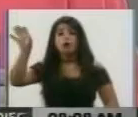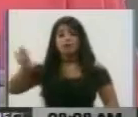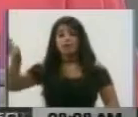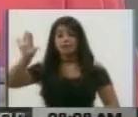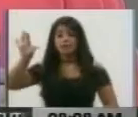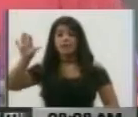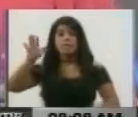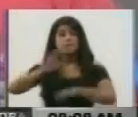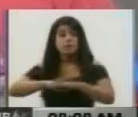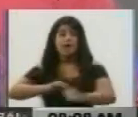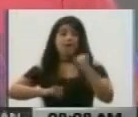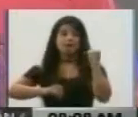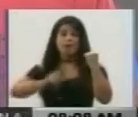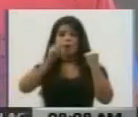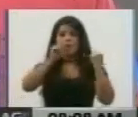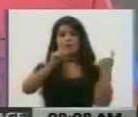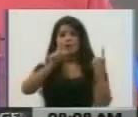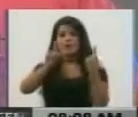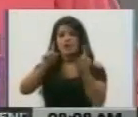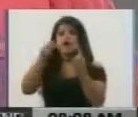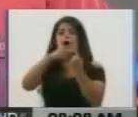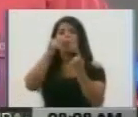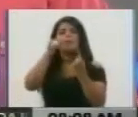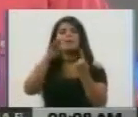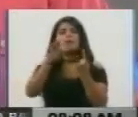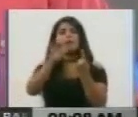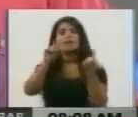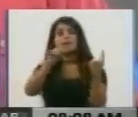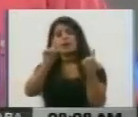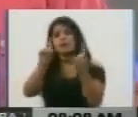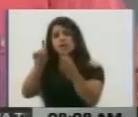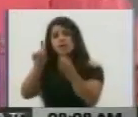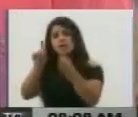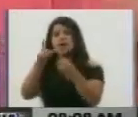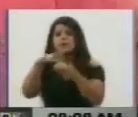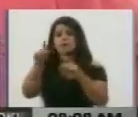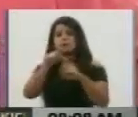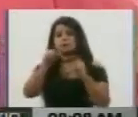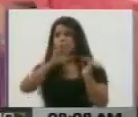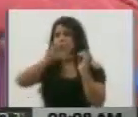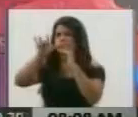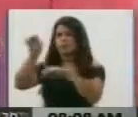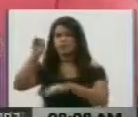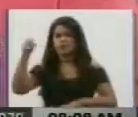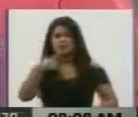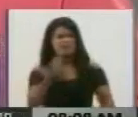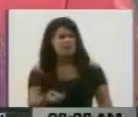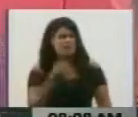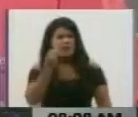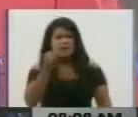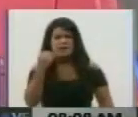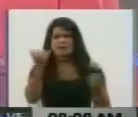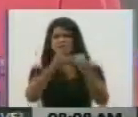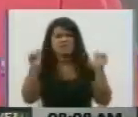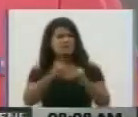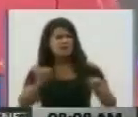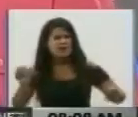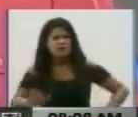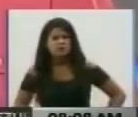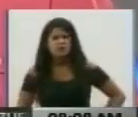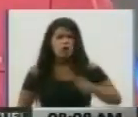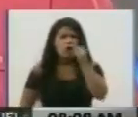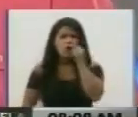Boves. Claro, en medio de la emigración a Oriente tú te hubieras parado y hubieras dicho, no, ¿qué sentido tiene la independencia fracasó si tenía a Boves